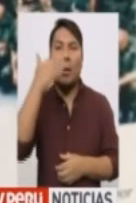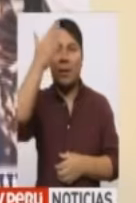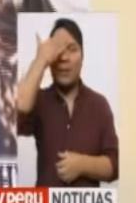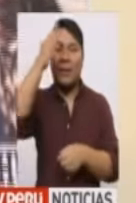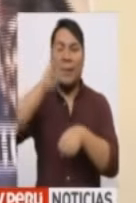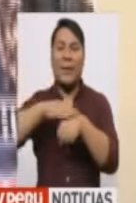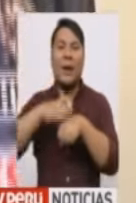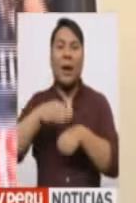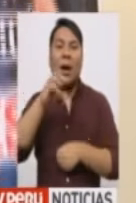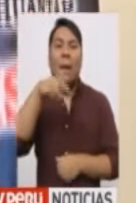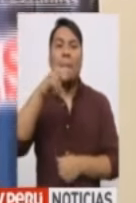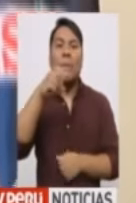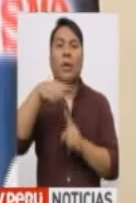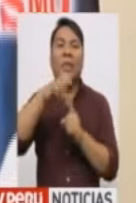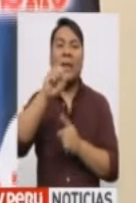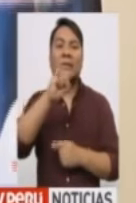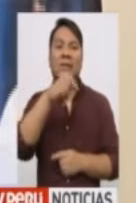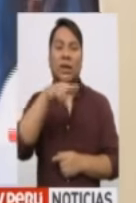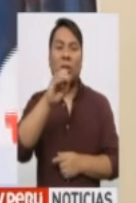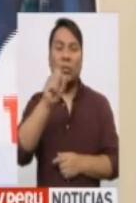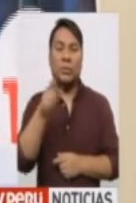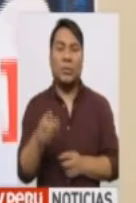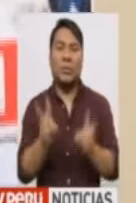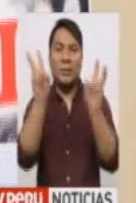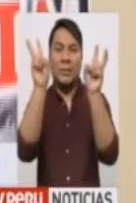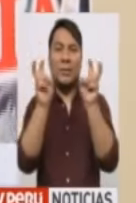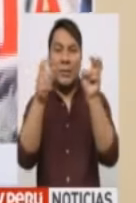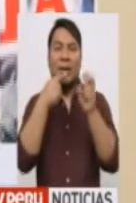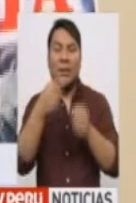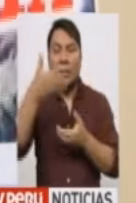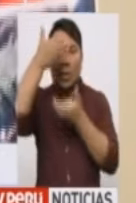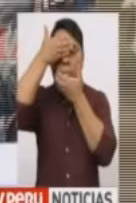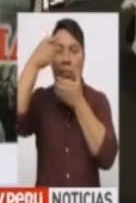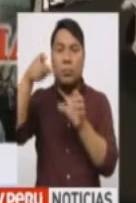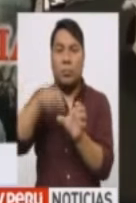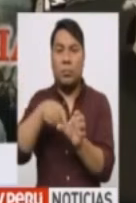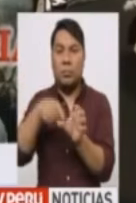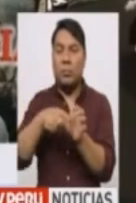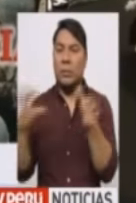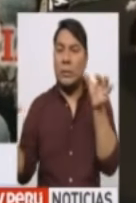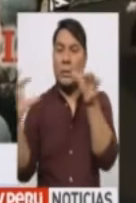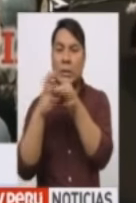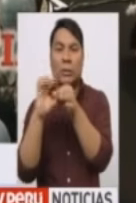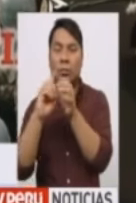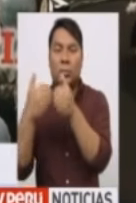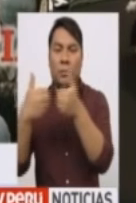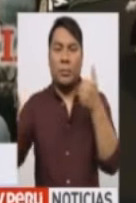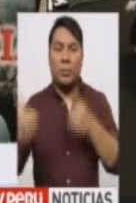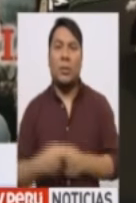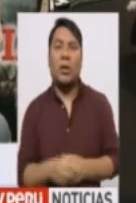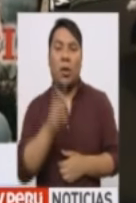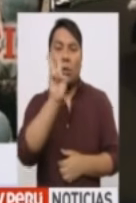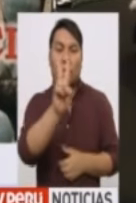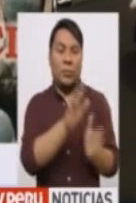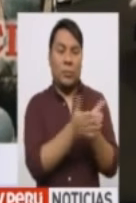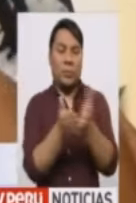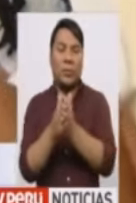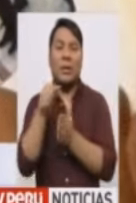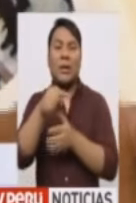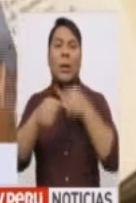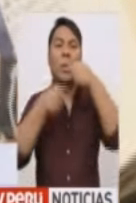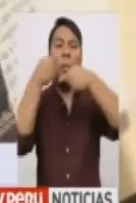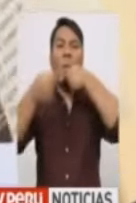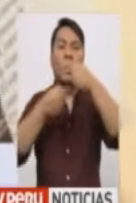Montesinos. Operación Chavín de Huántar, con el terrorismo no se negocia. Está editada en dos tomos. Narra